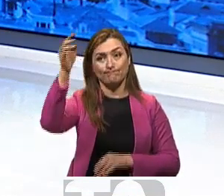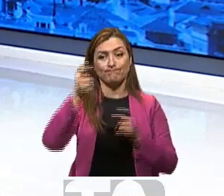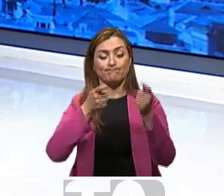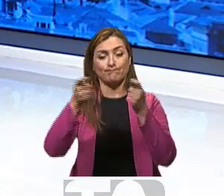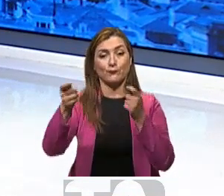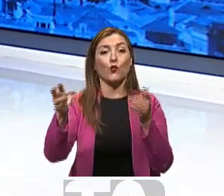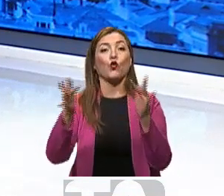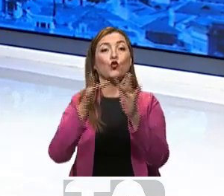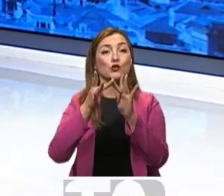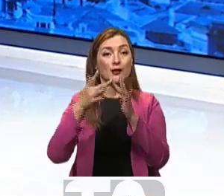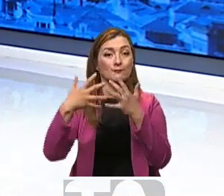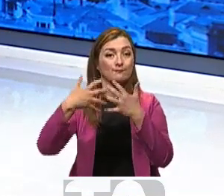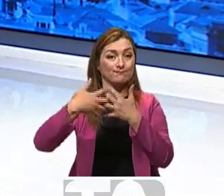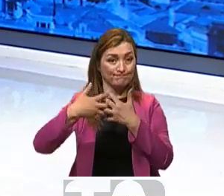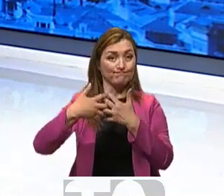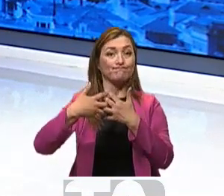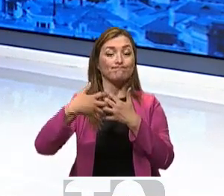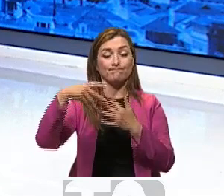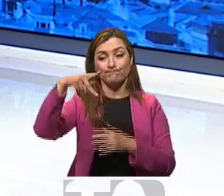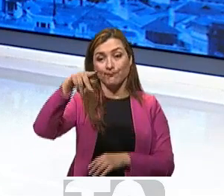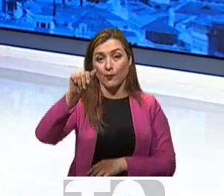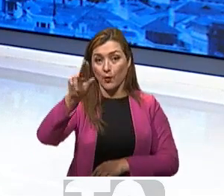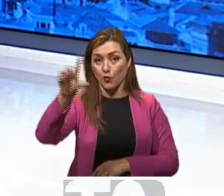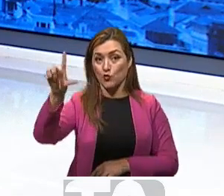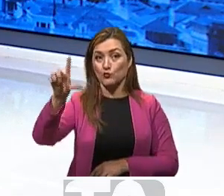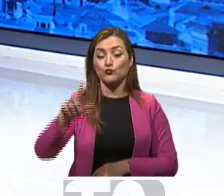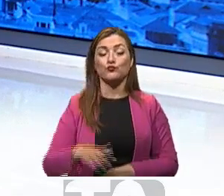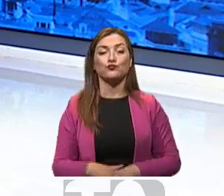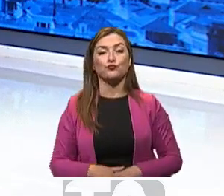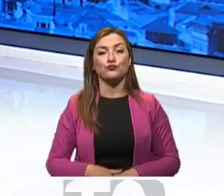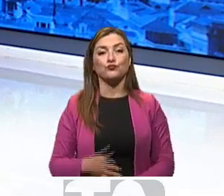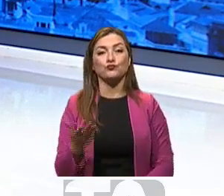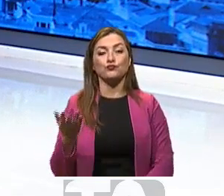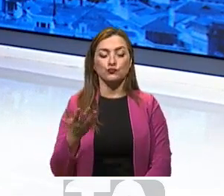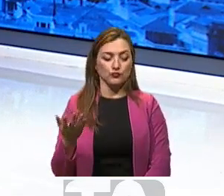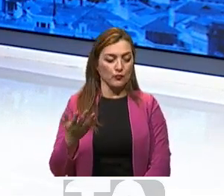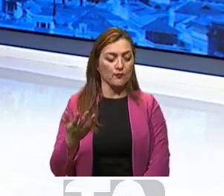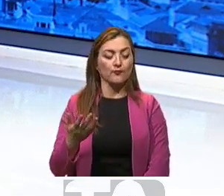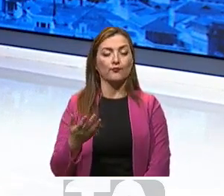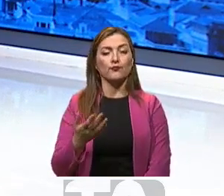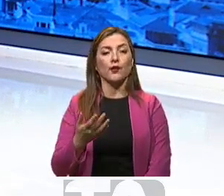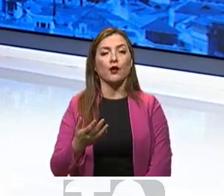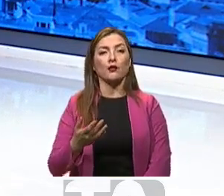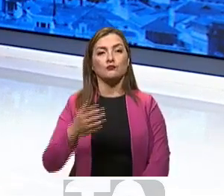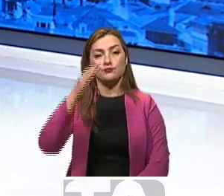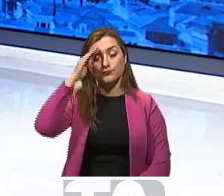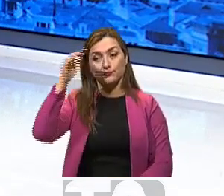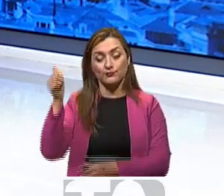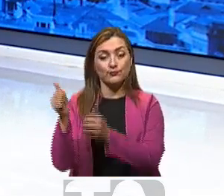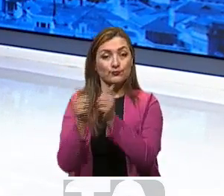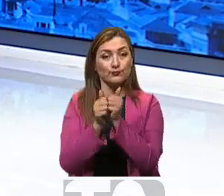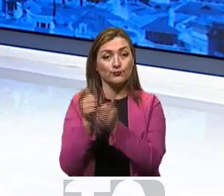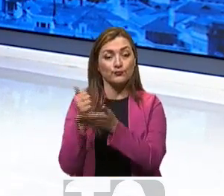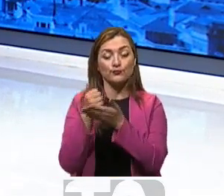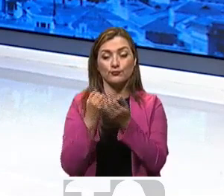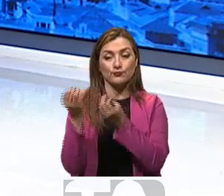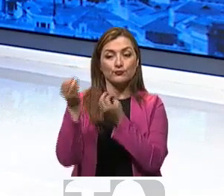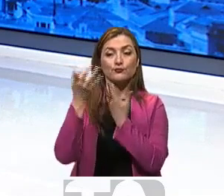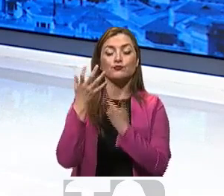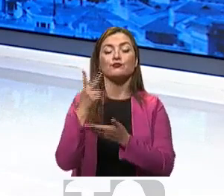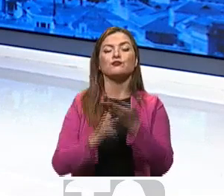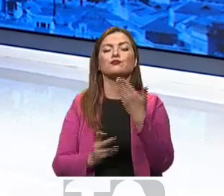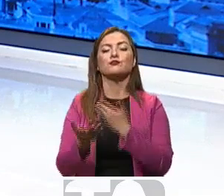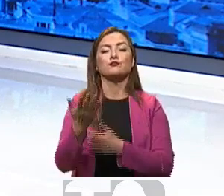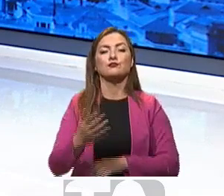vamos a hacer contacto con nuestro compañero Paul Coello. Él está junto a la policía para comentarnos cómo avanza este operativo.